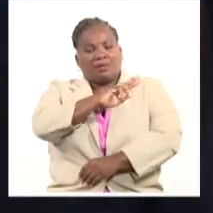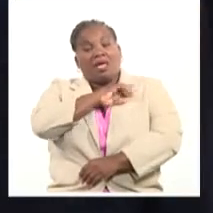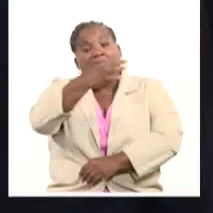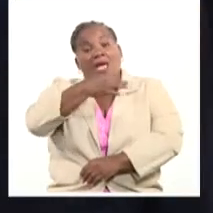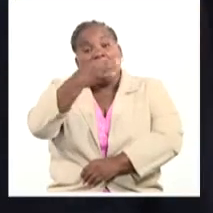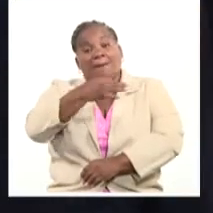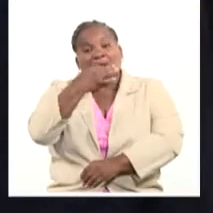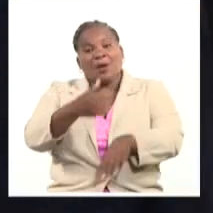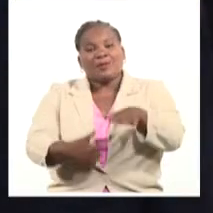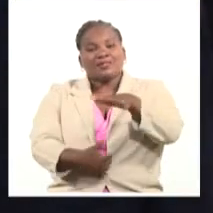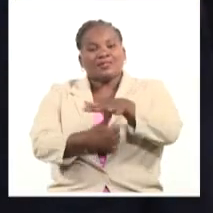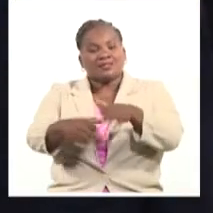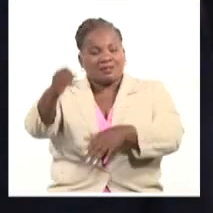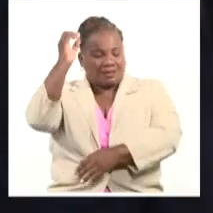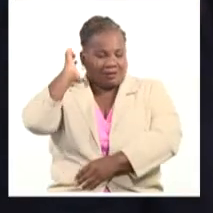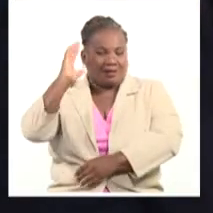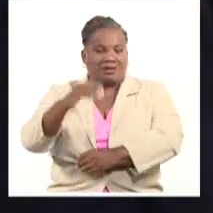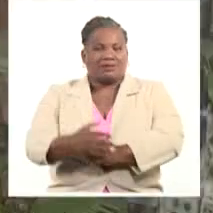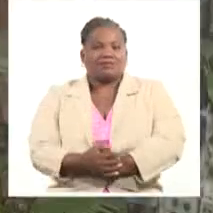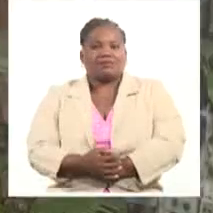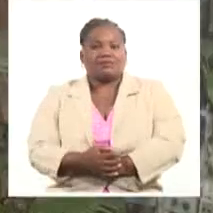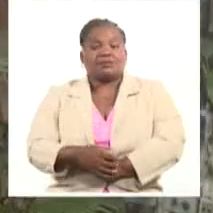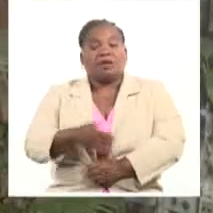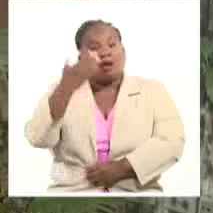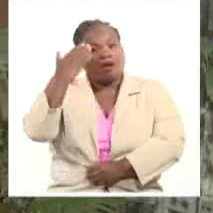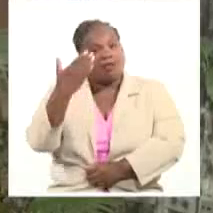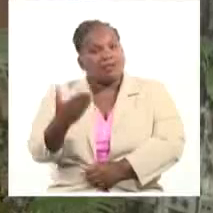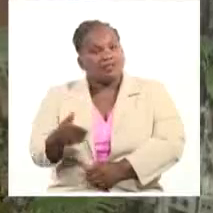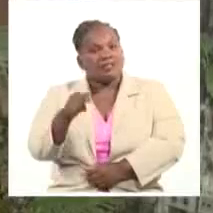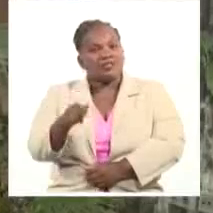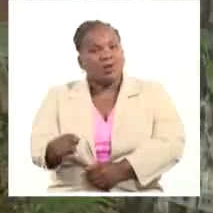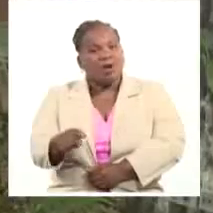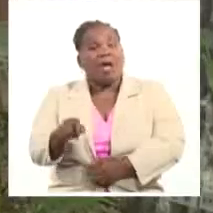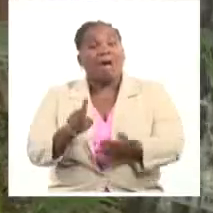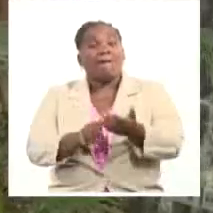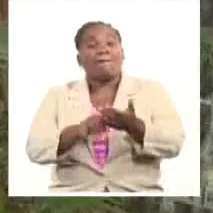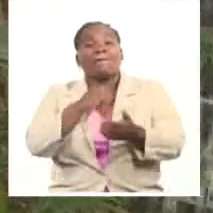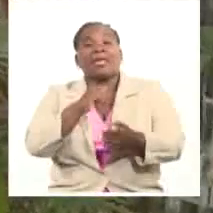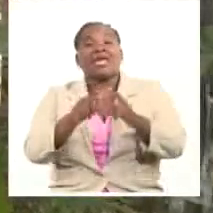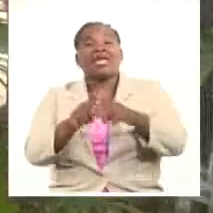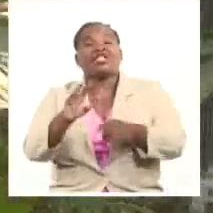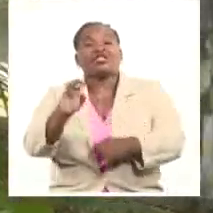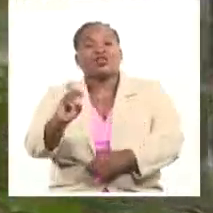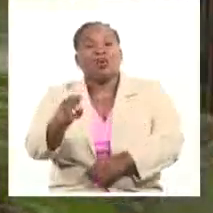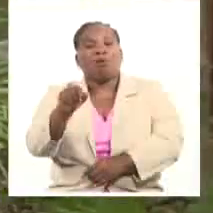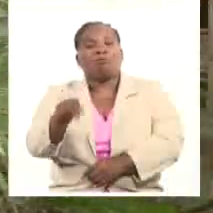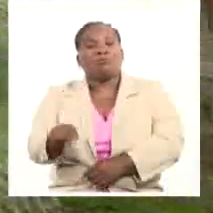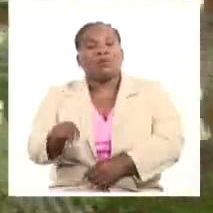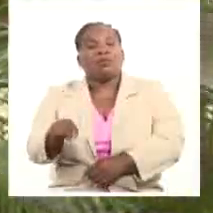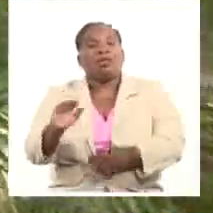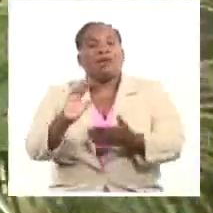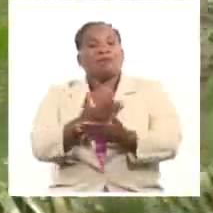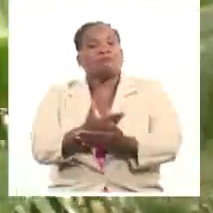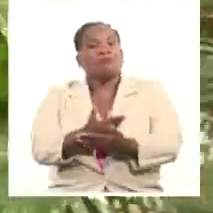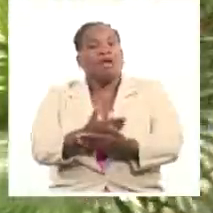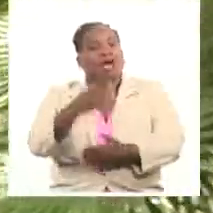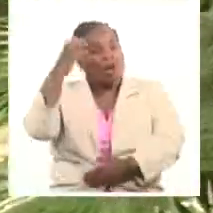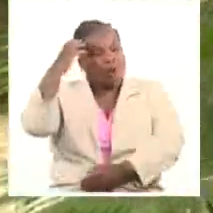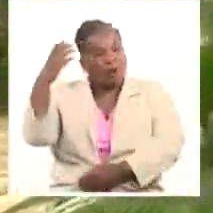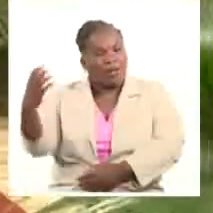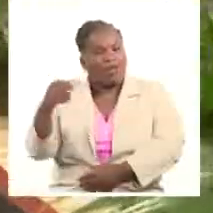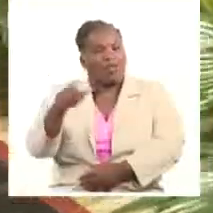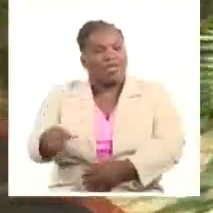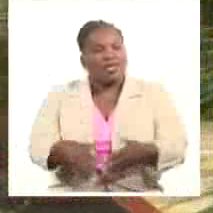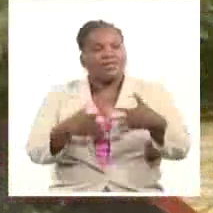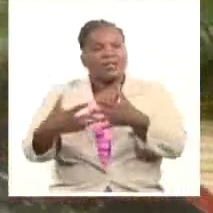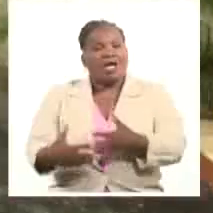Miguel Díaz-Canel. El mandatario agradeció a su homólogo colombiano Gustavo Petro su gesto de haber quitado al gobierno de Estados Unidos los